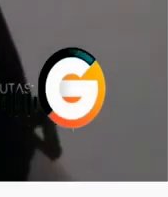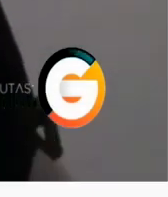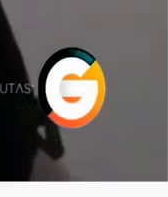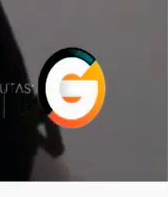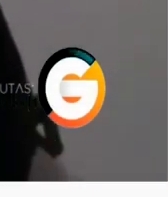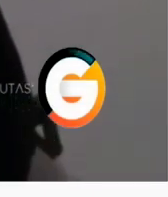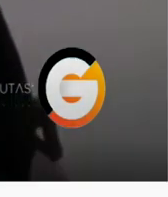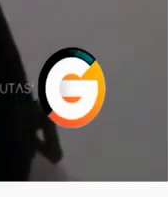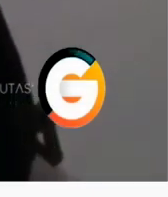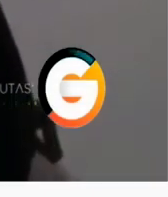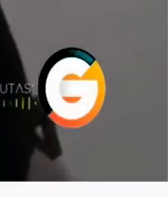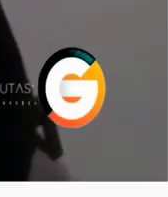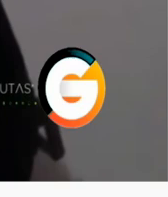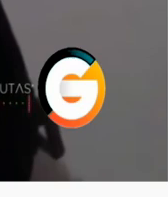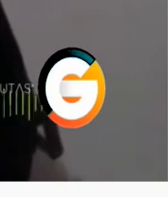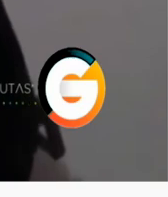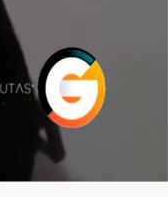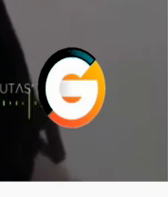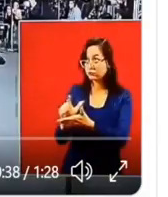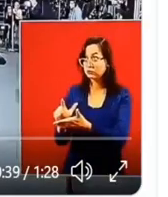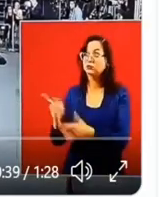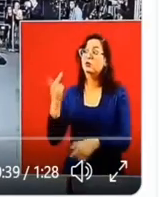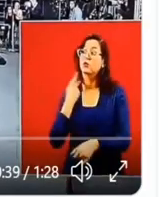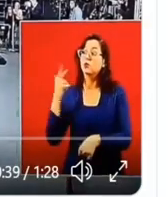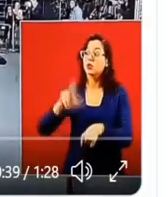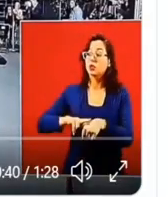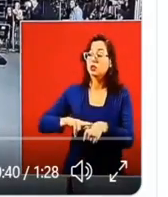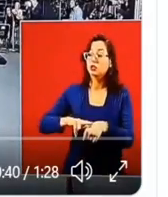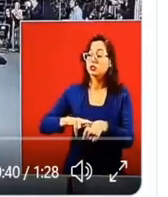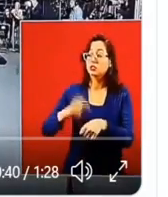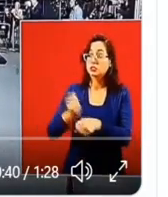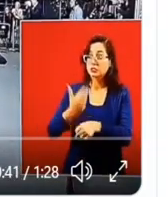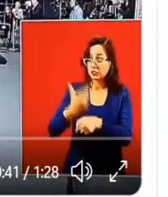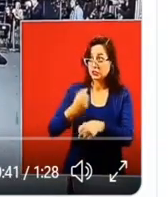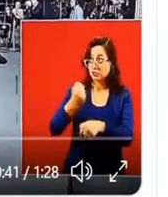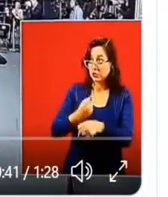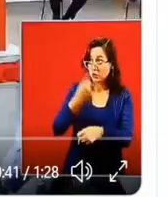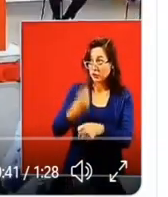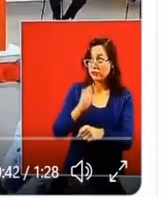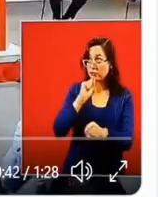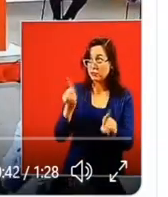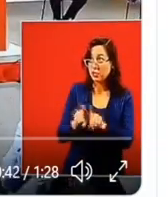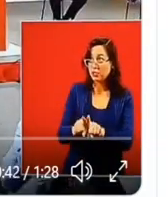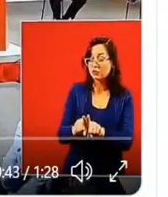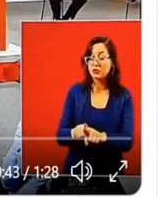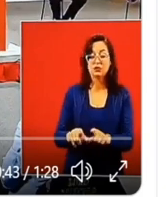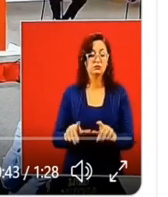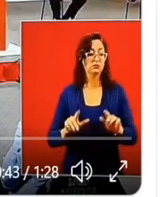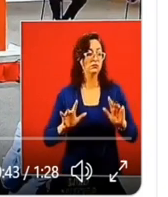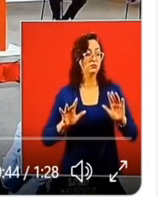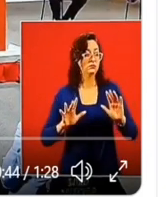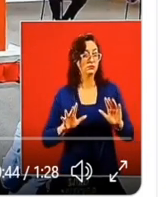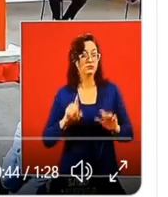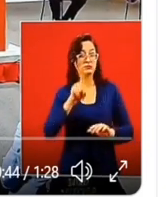cartulinas que dicen que son de nosotros, pinches jotos. Eso lo tienen que decidir ellos. Pero una autoridad que